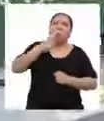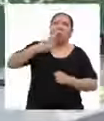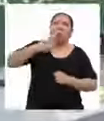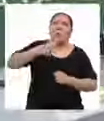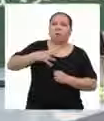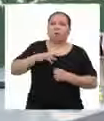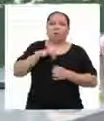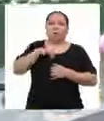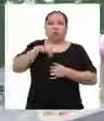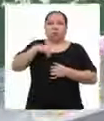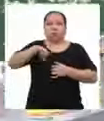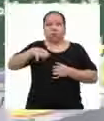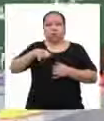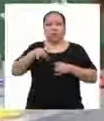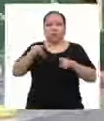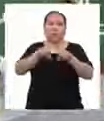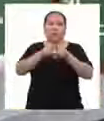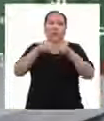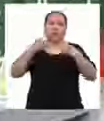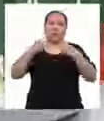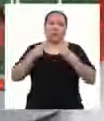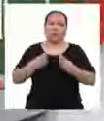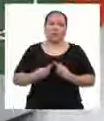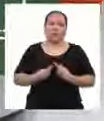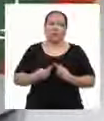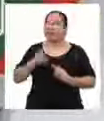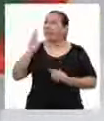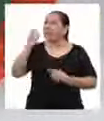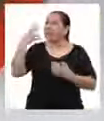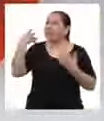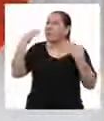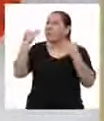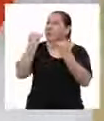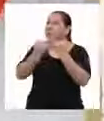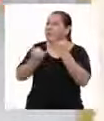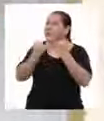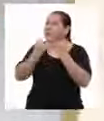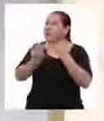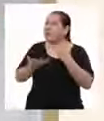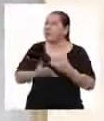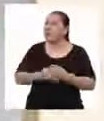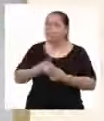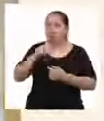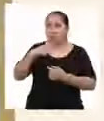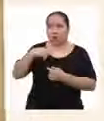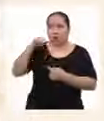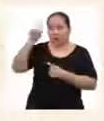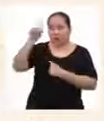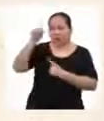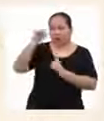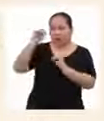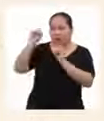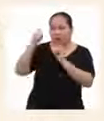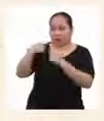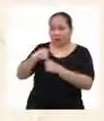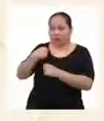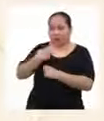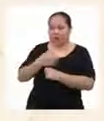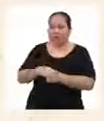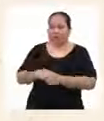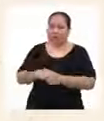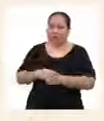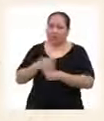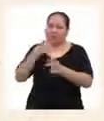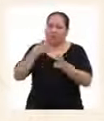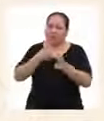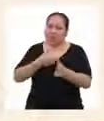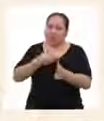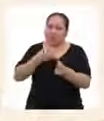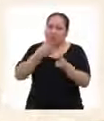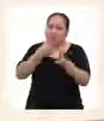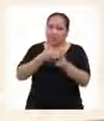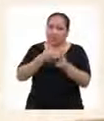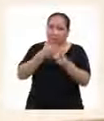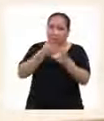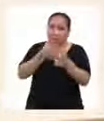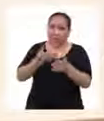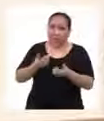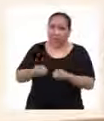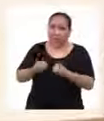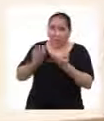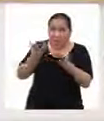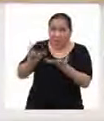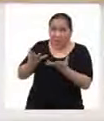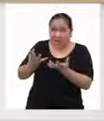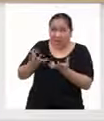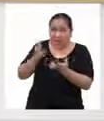depresión. Profesora, ya para terminar, una pregunta mía. ¿El tráfico puede generar